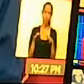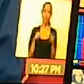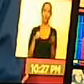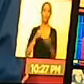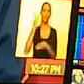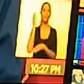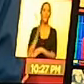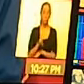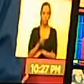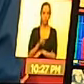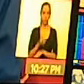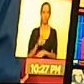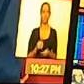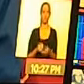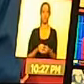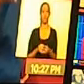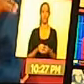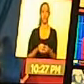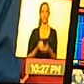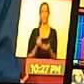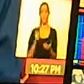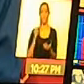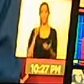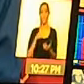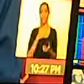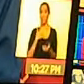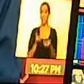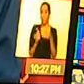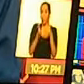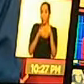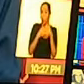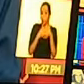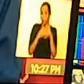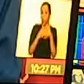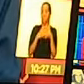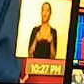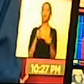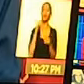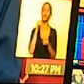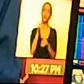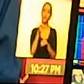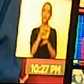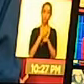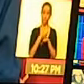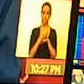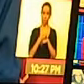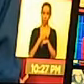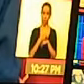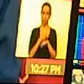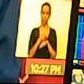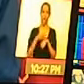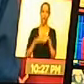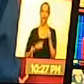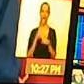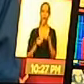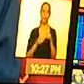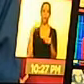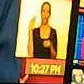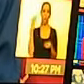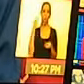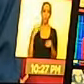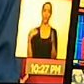sanciones. Y pretende ocultar lo que su gobierno hace en Colombia